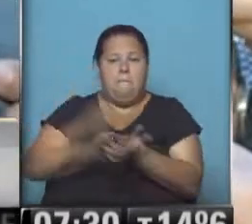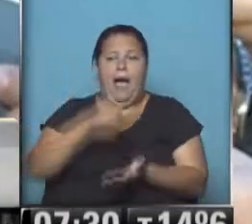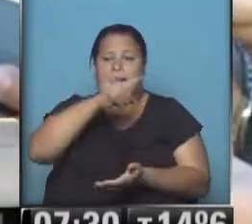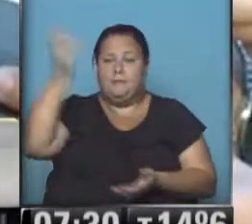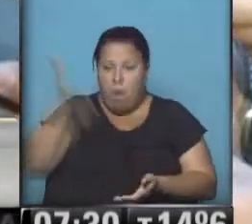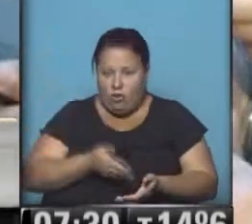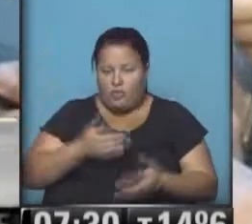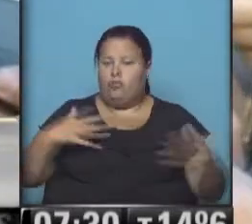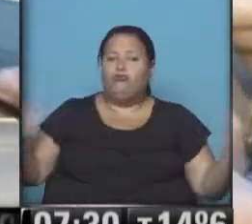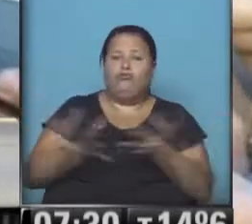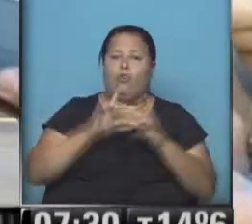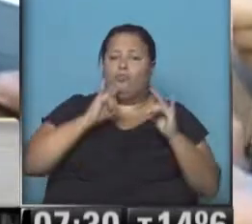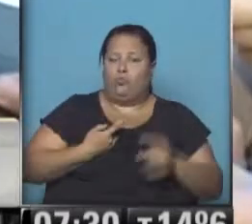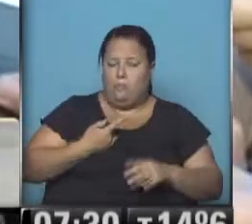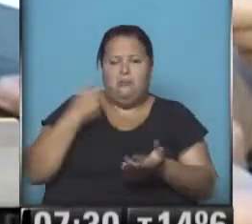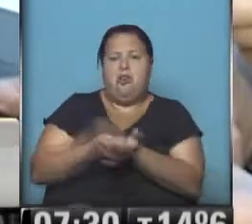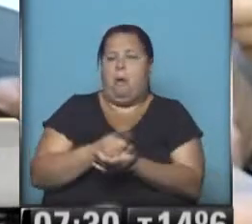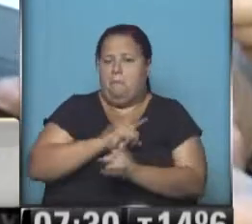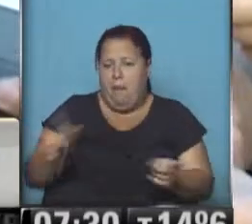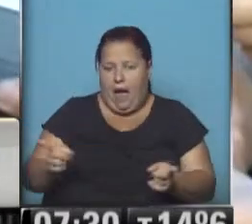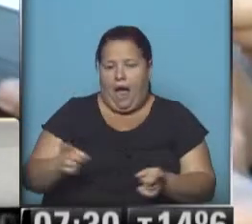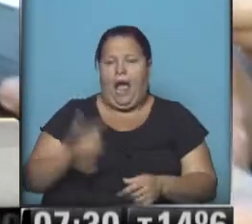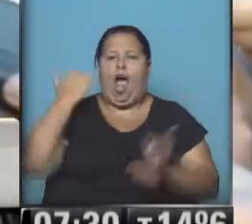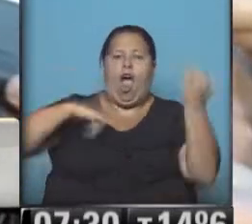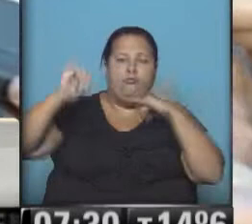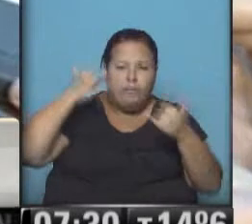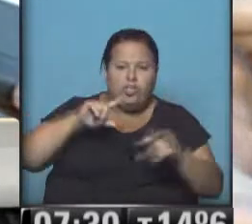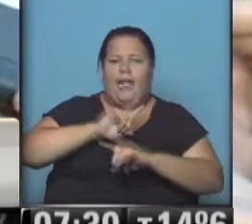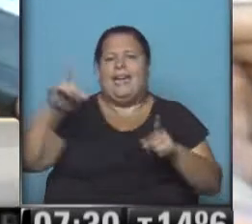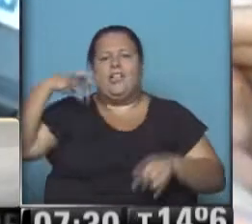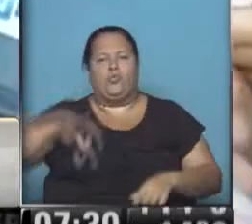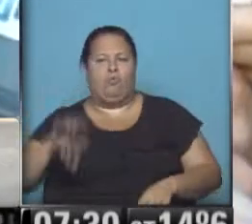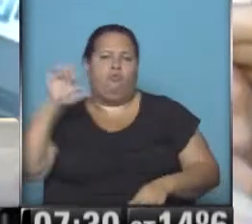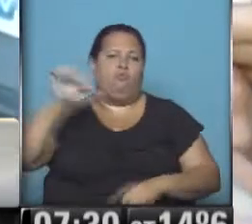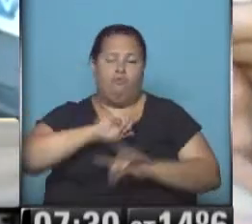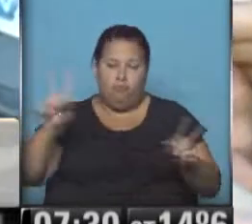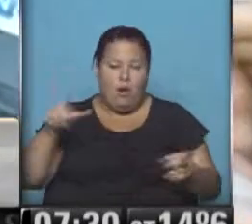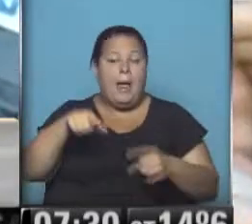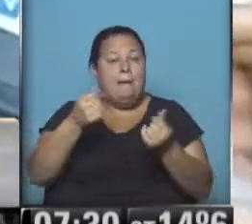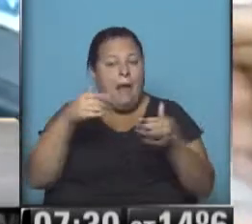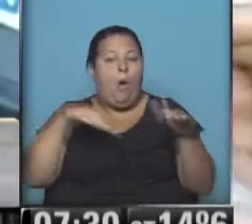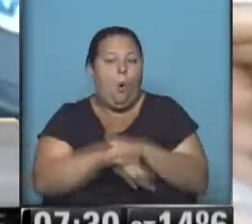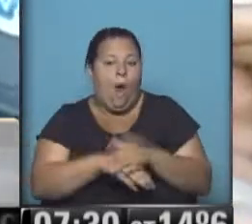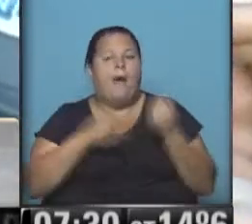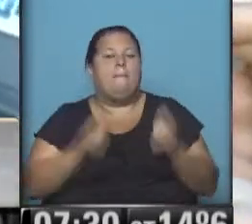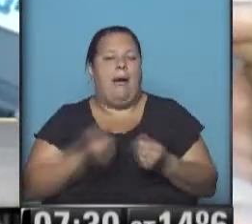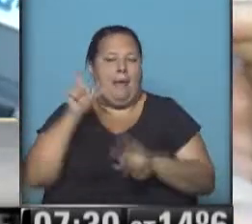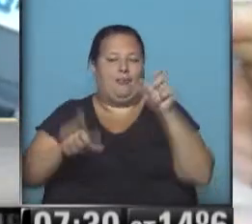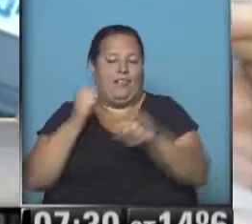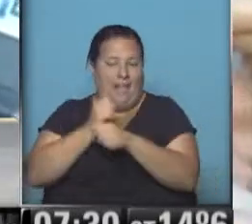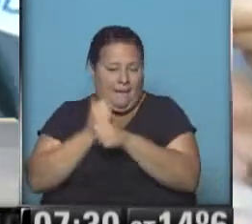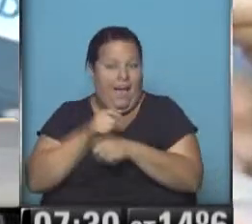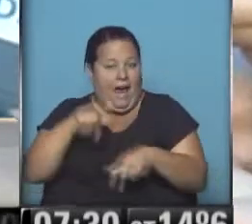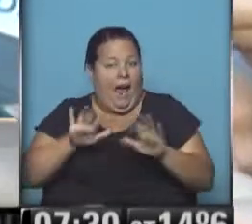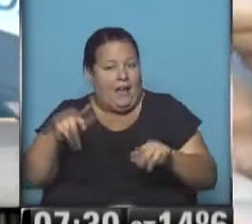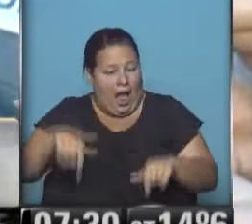100%, quedémonos con todo y no paguemos ni las comisiones ni los sueldos fenomenales, y esa plata se la ahorra los trabajadores, y eso es lo que